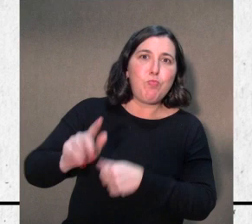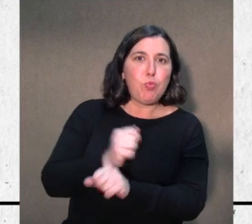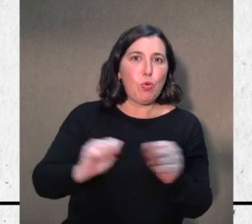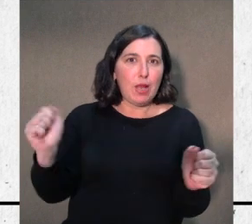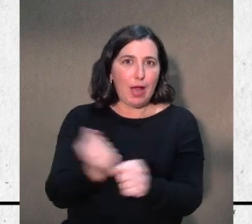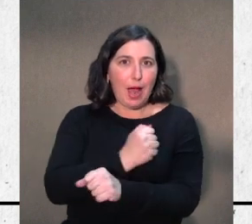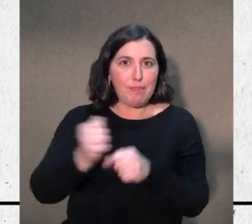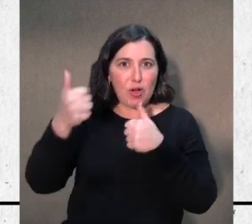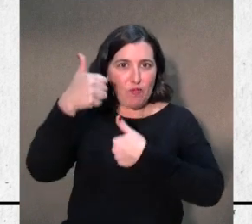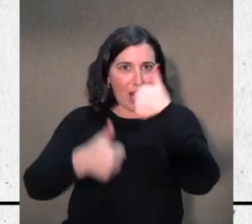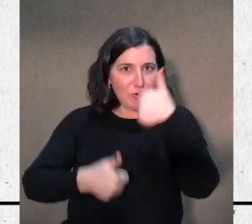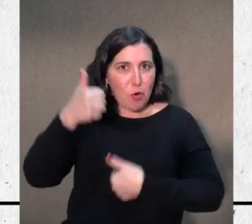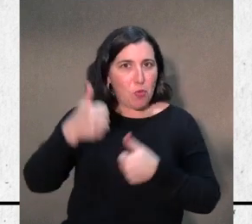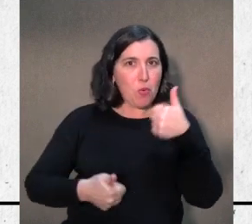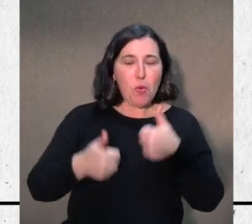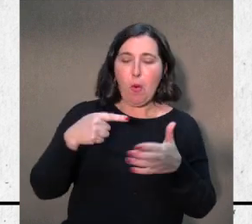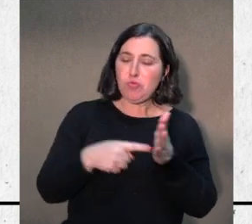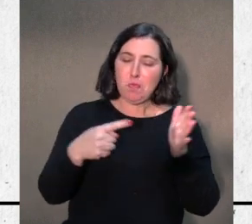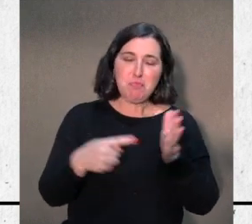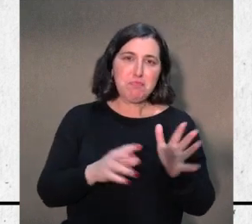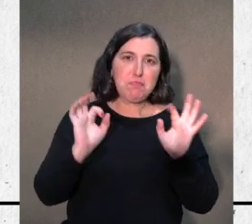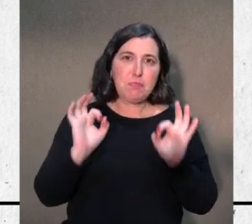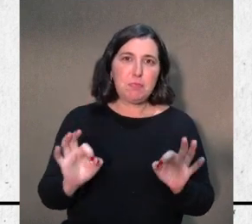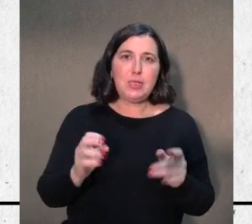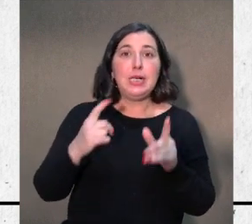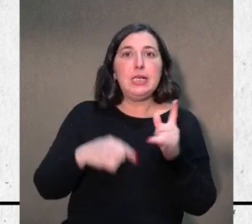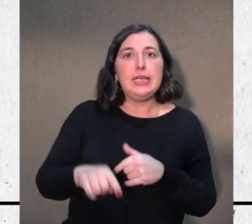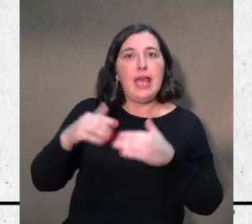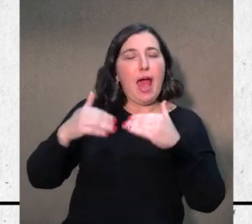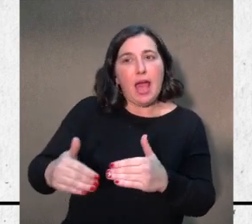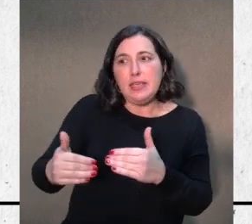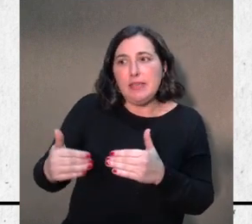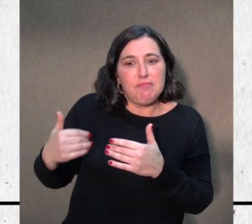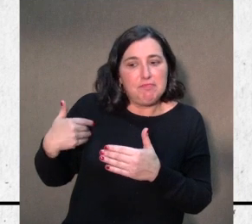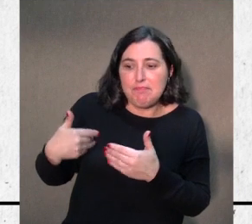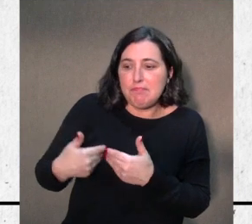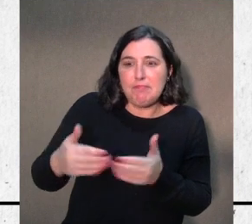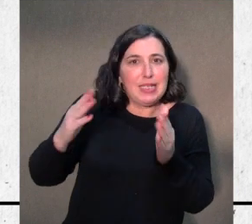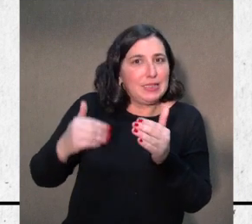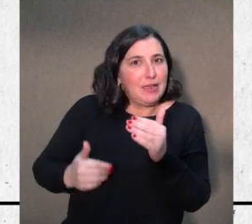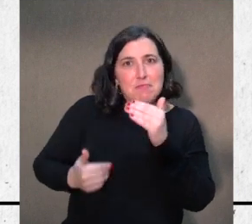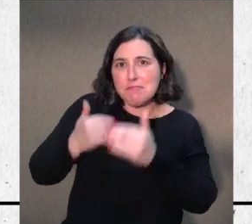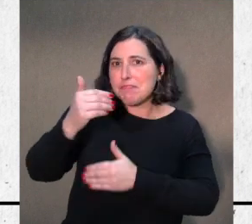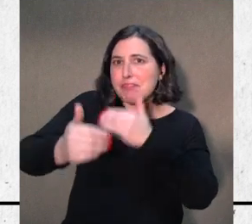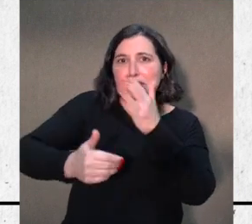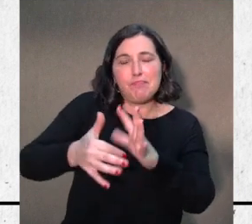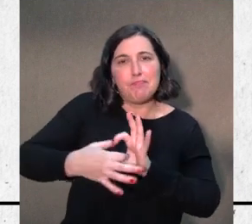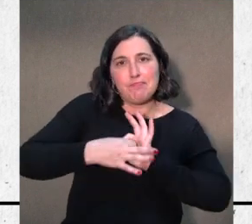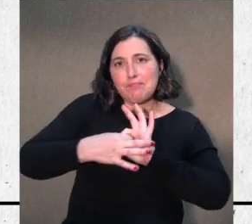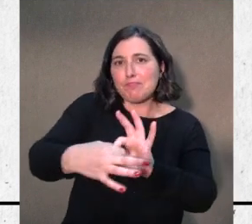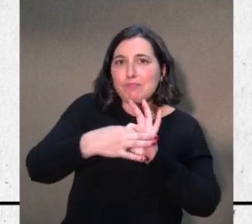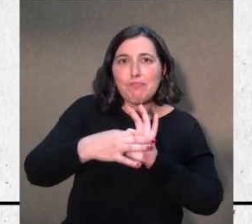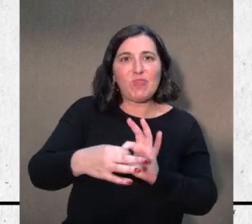y desde ahí para acá me definí con la viola, que me encanta, es lo mío, y bueno, ta, mi historia fue